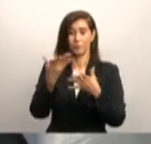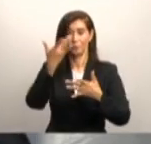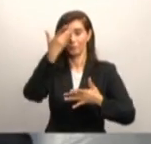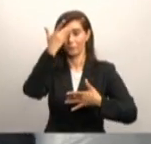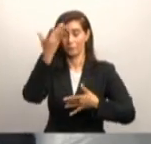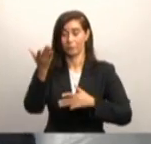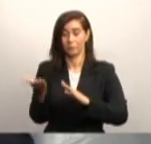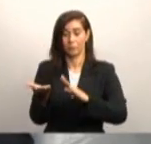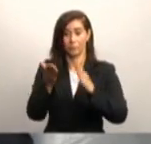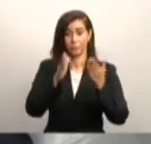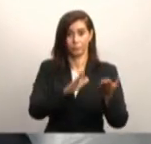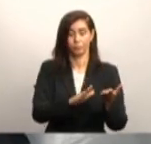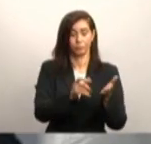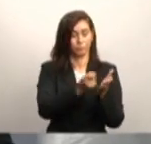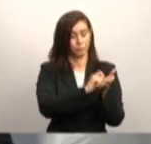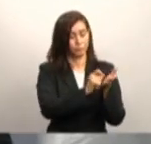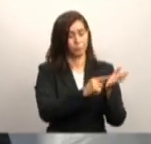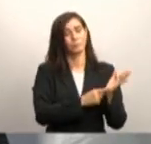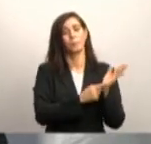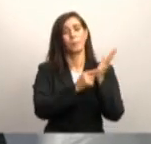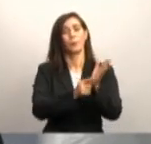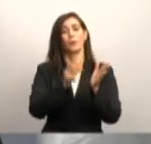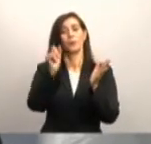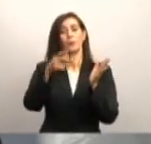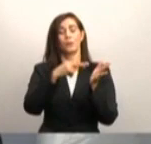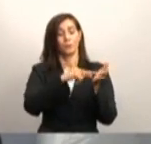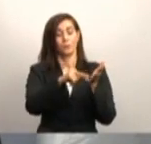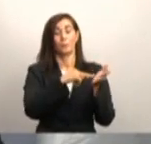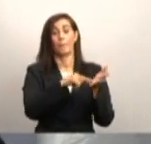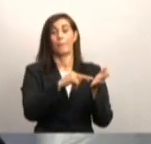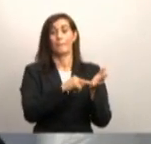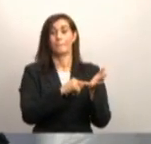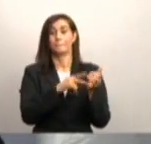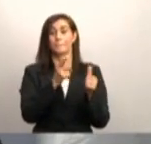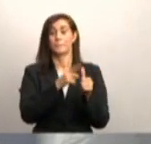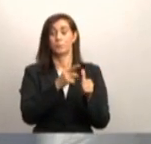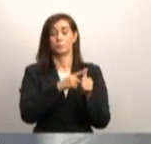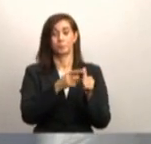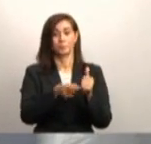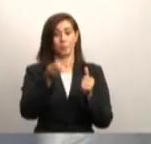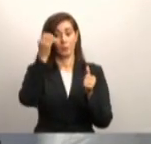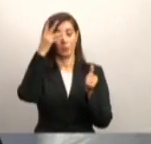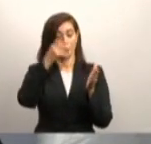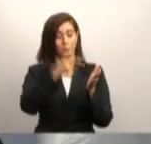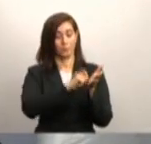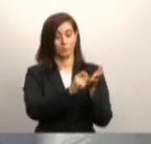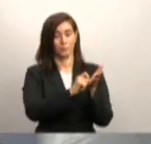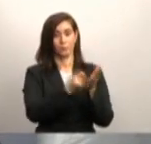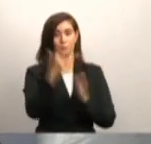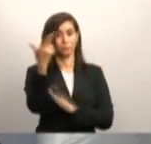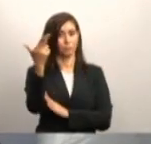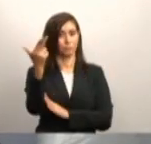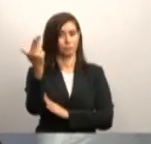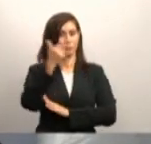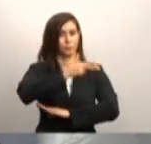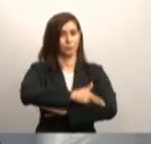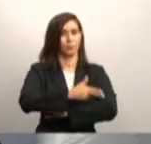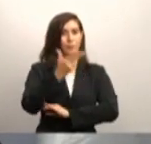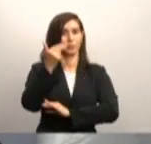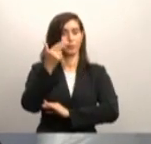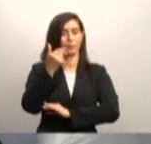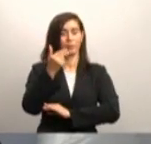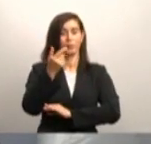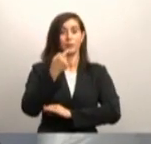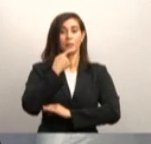de UCI que le estamos dando, ustedes pueden ver que el primer reporte que hicimos el día 13 hablábamos